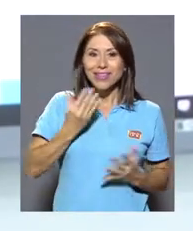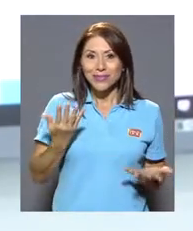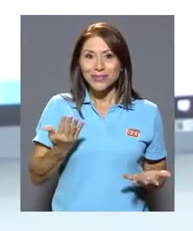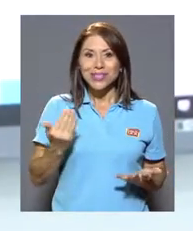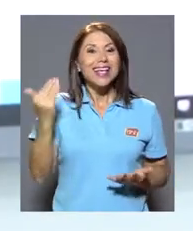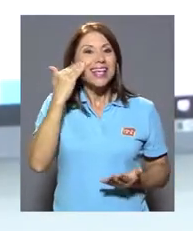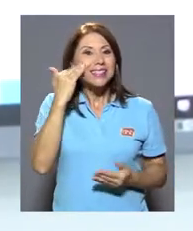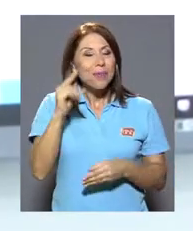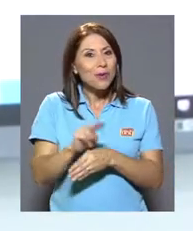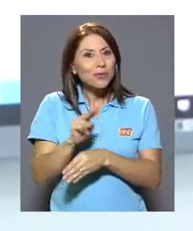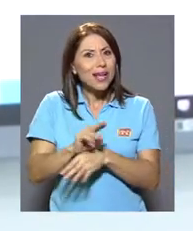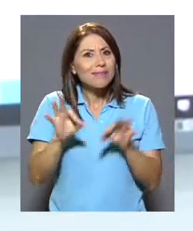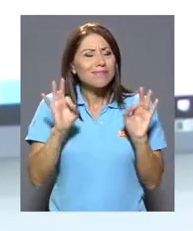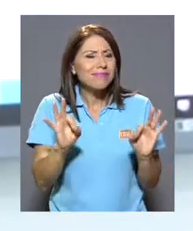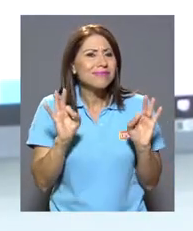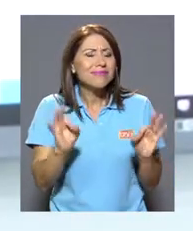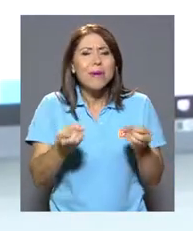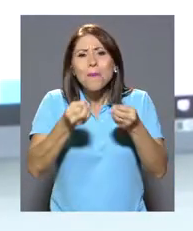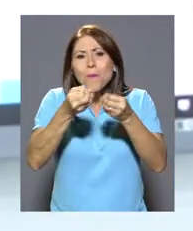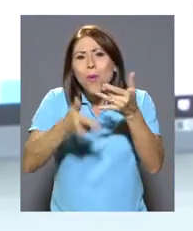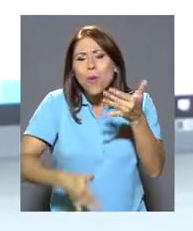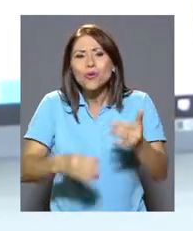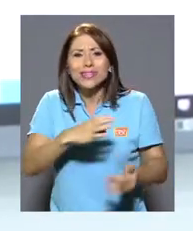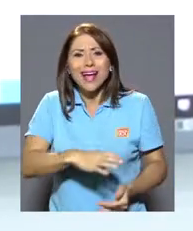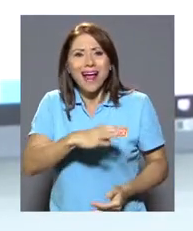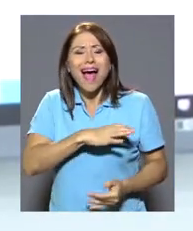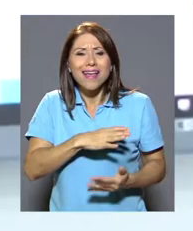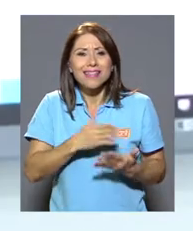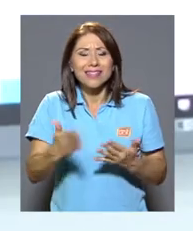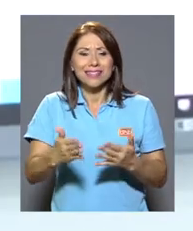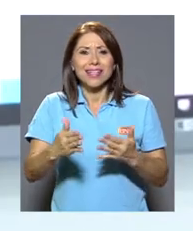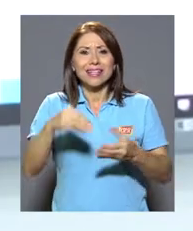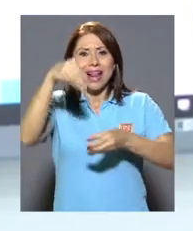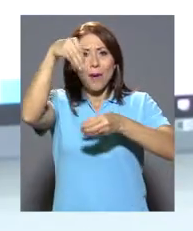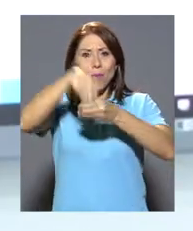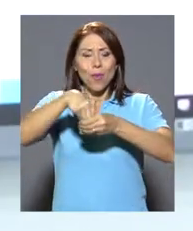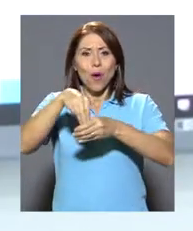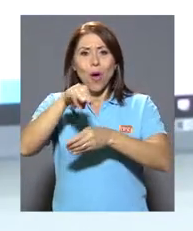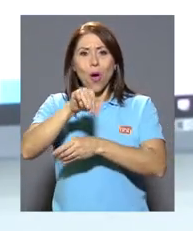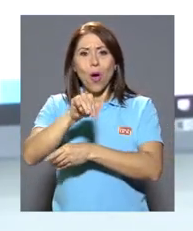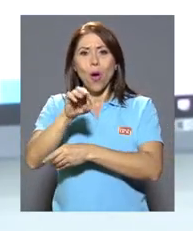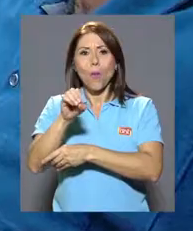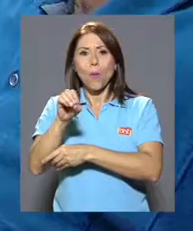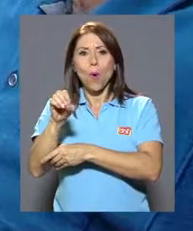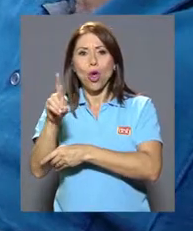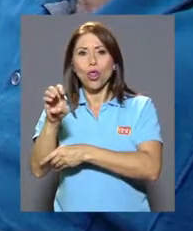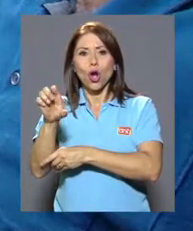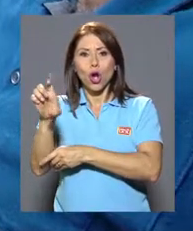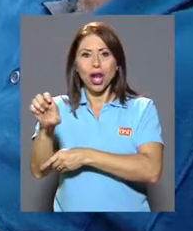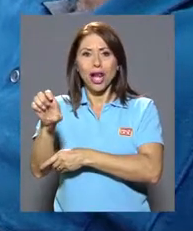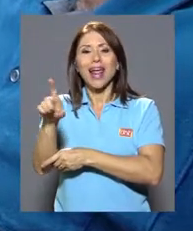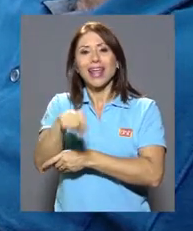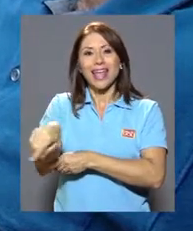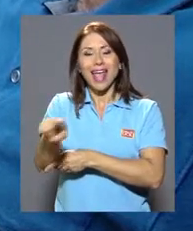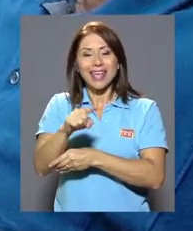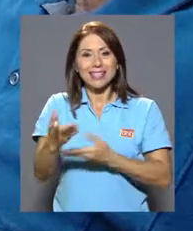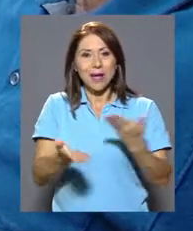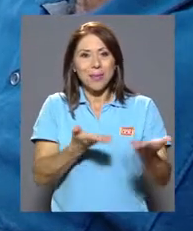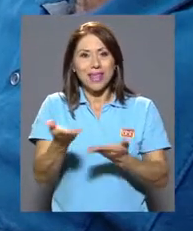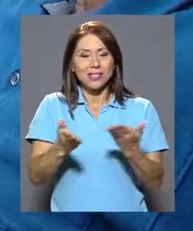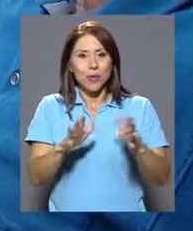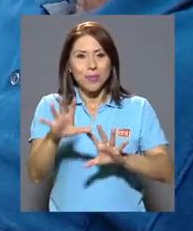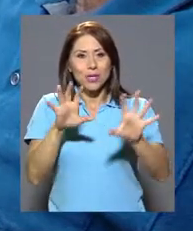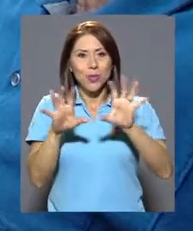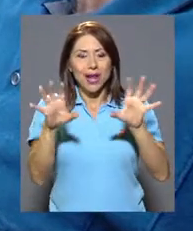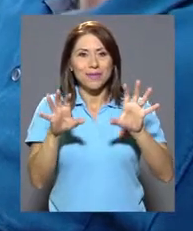en mayor manera las múltiples capacidades que tiene la plataforma Moodle, que es sobre la que corre mediación virtual. En